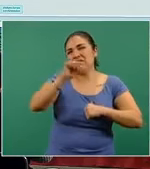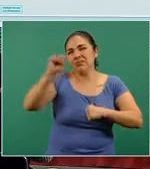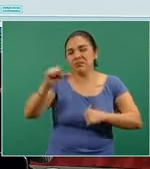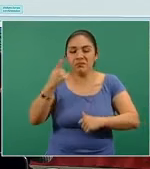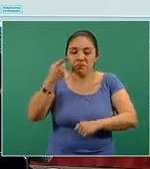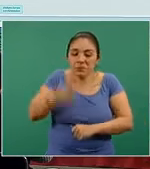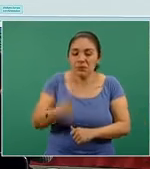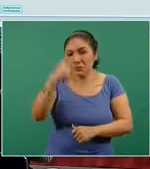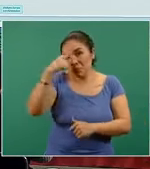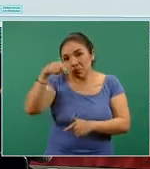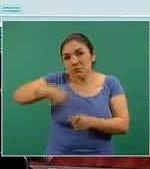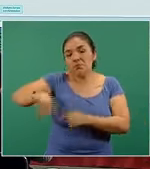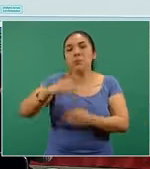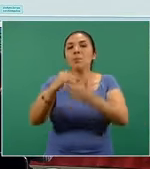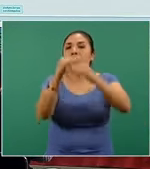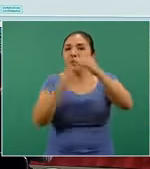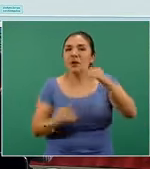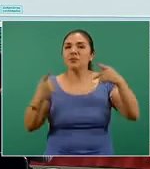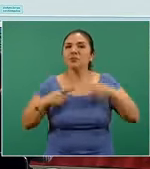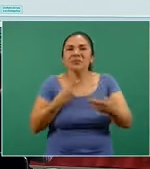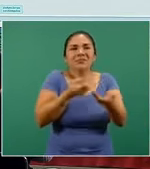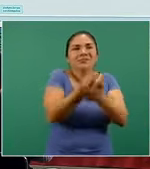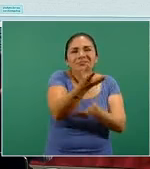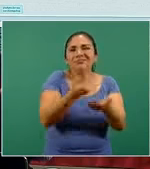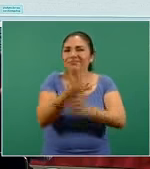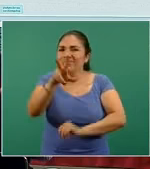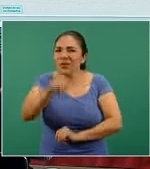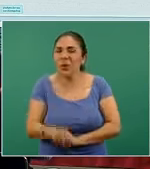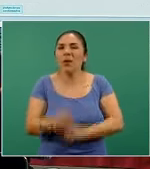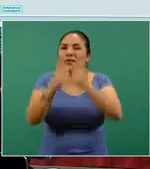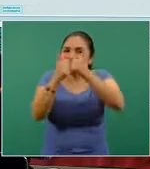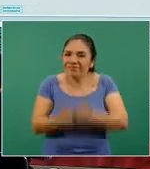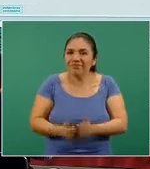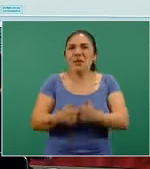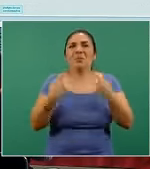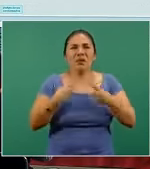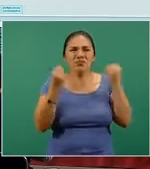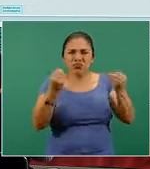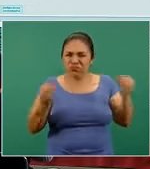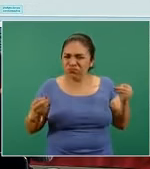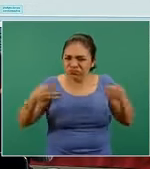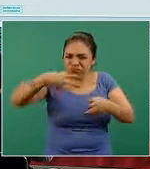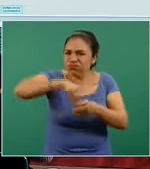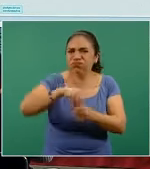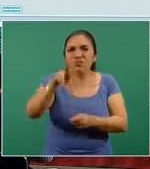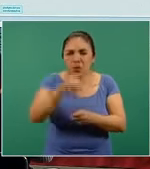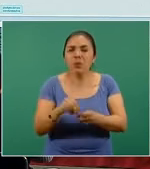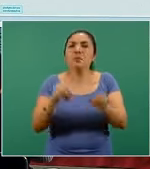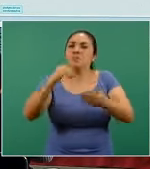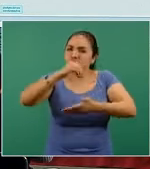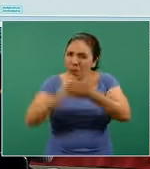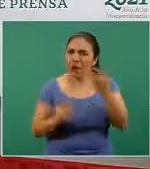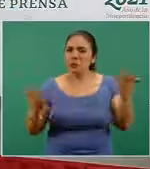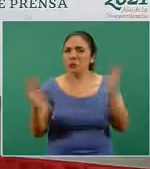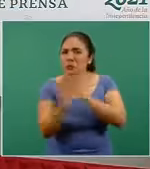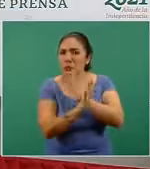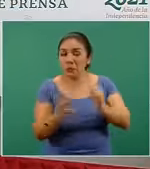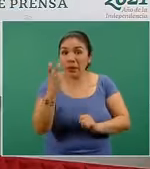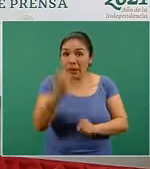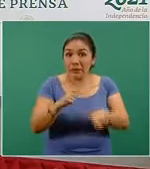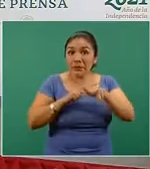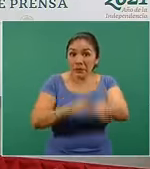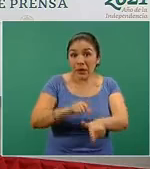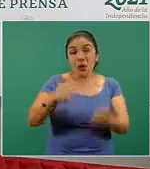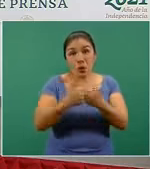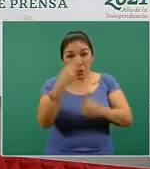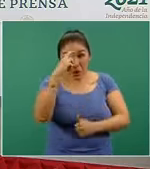para disminuir la movilidad, para disminuir las congregaciones, pues entonces mientras esto se mantenga y todos nos sumemos y las